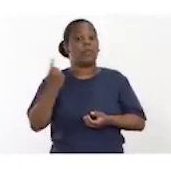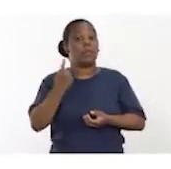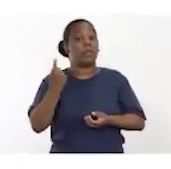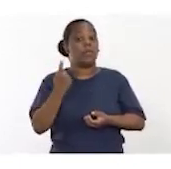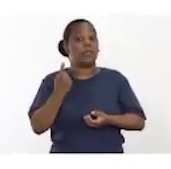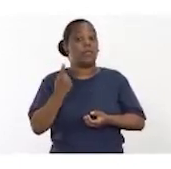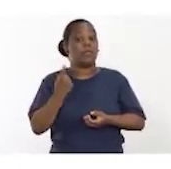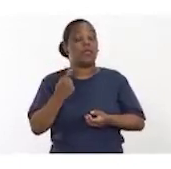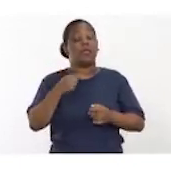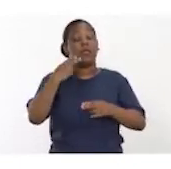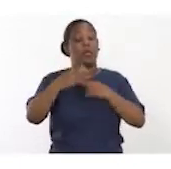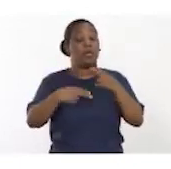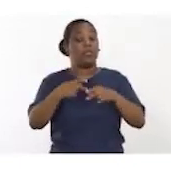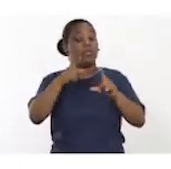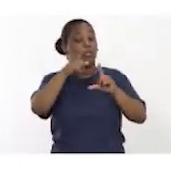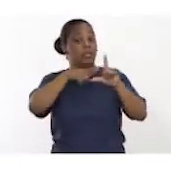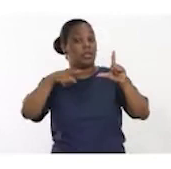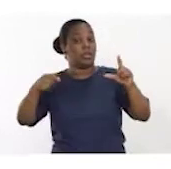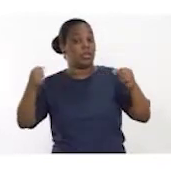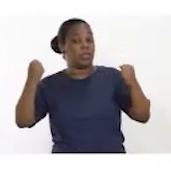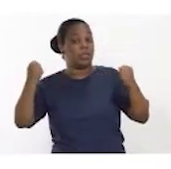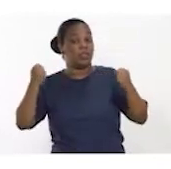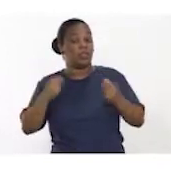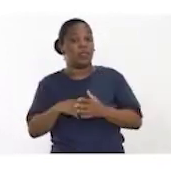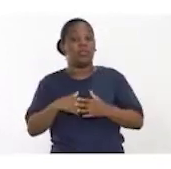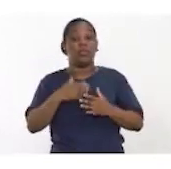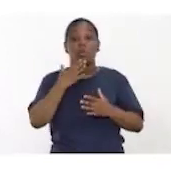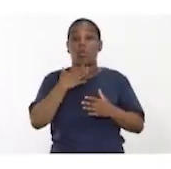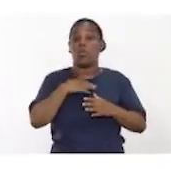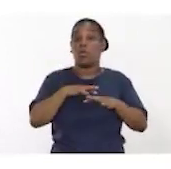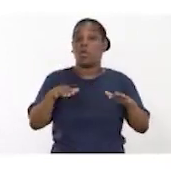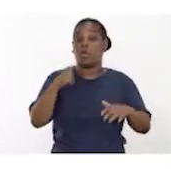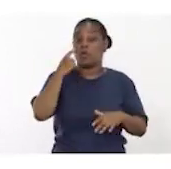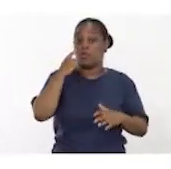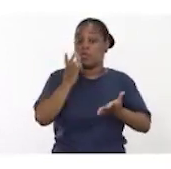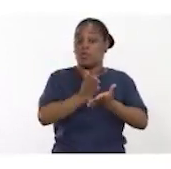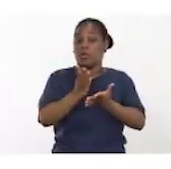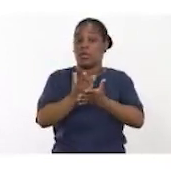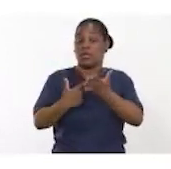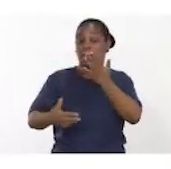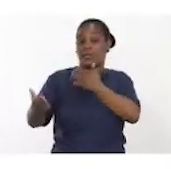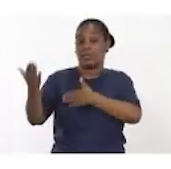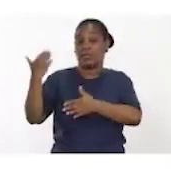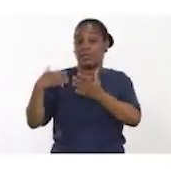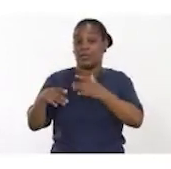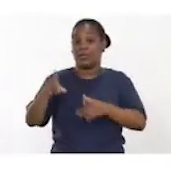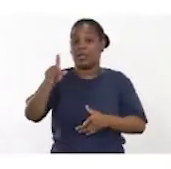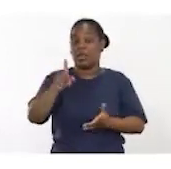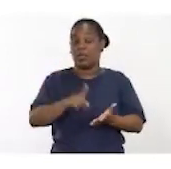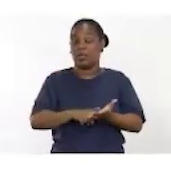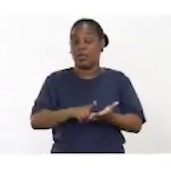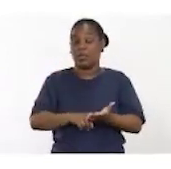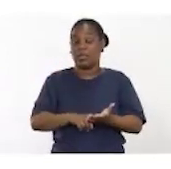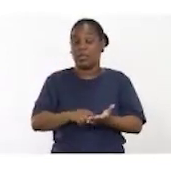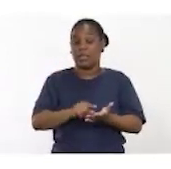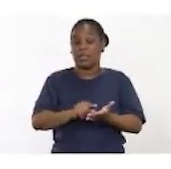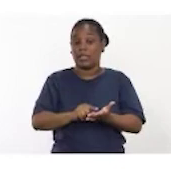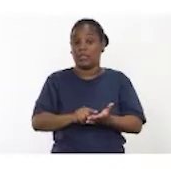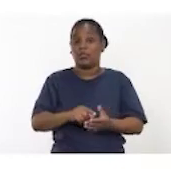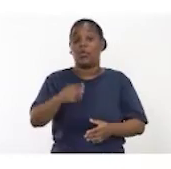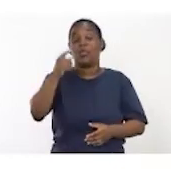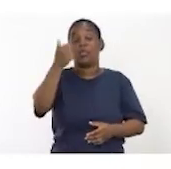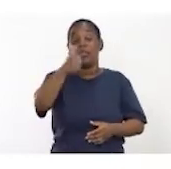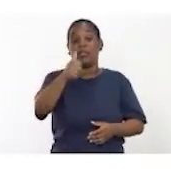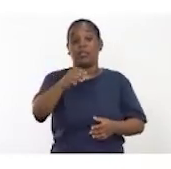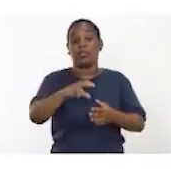Primero, realizar el diagrama de fuerza, que como ya vimos en clases anteriores, en el libro de texto de 10º